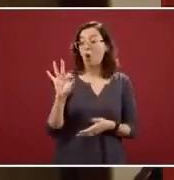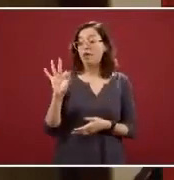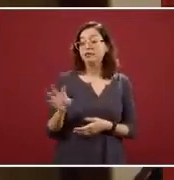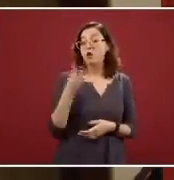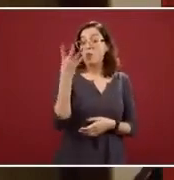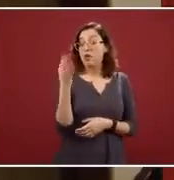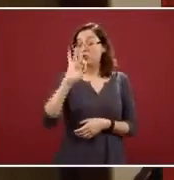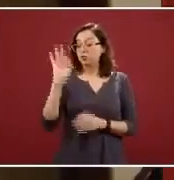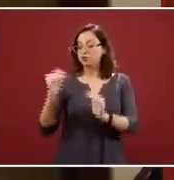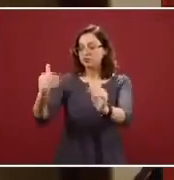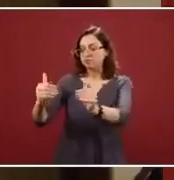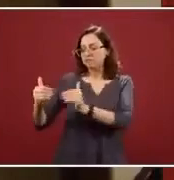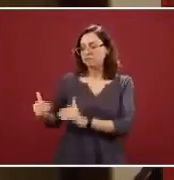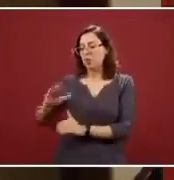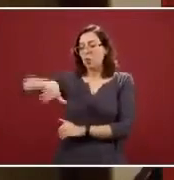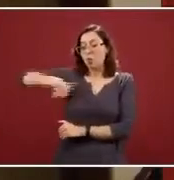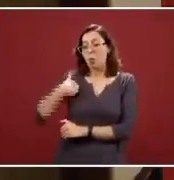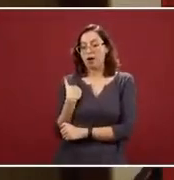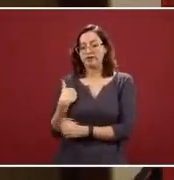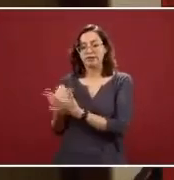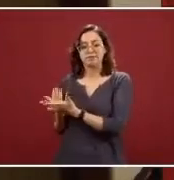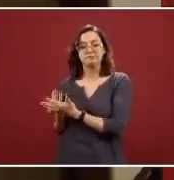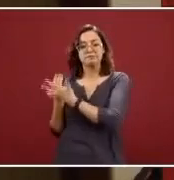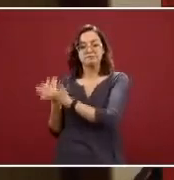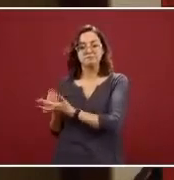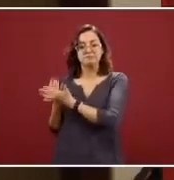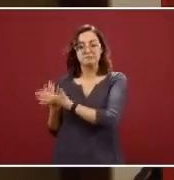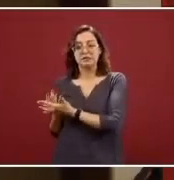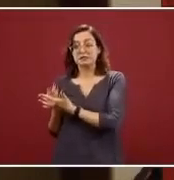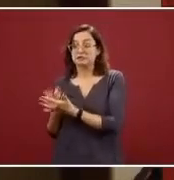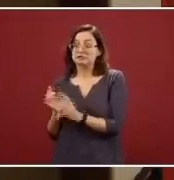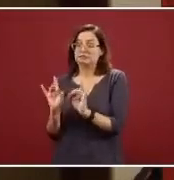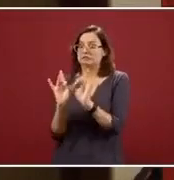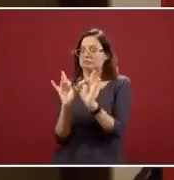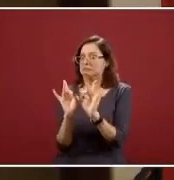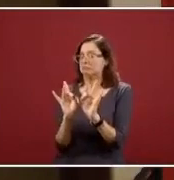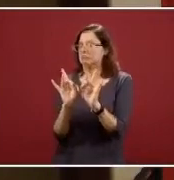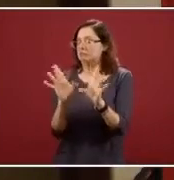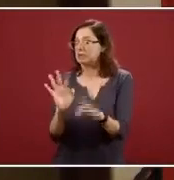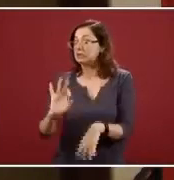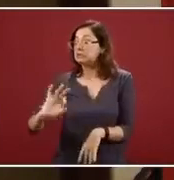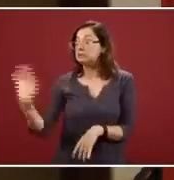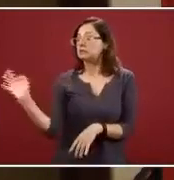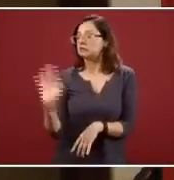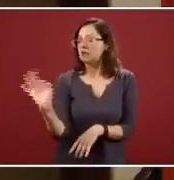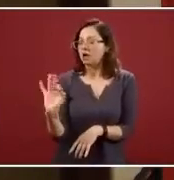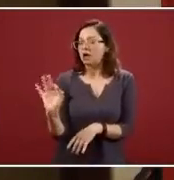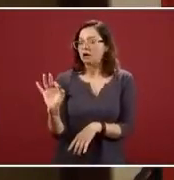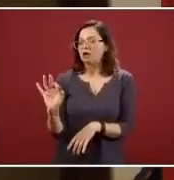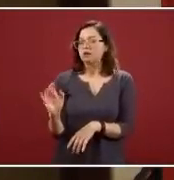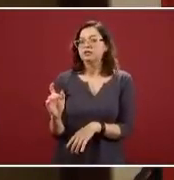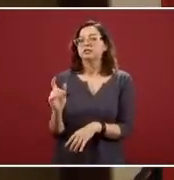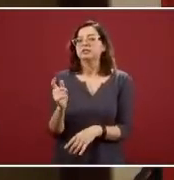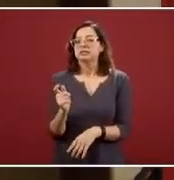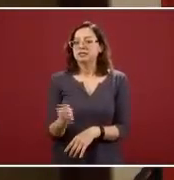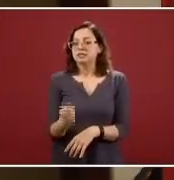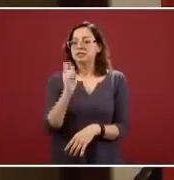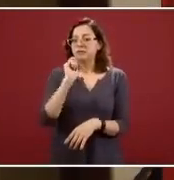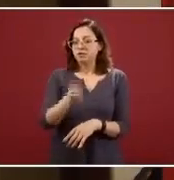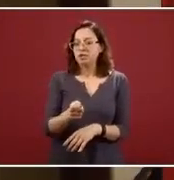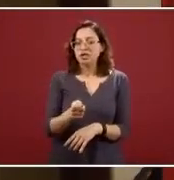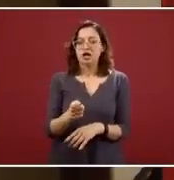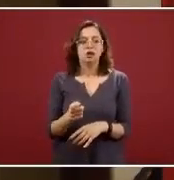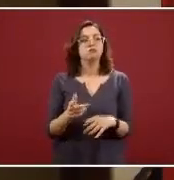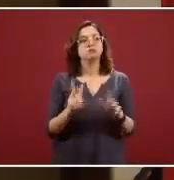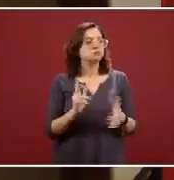44% de esta compra inicial de manera de una reserva estratégica, es decir, que cuando ya se tengan insumos en